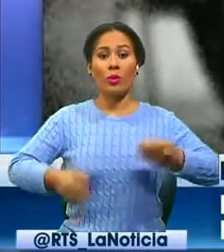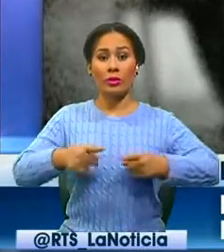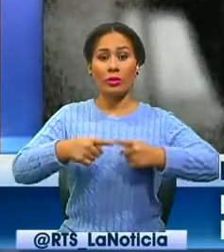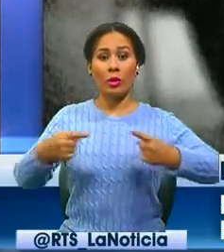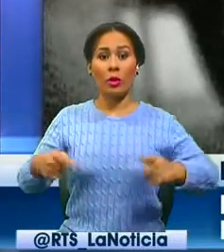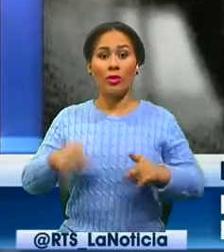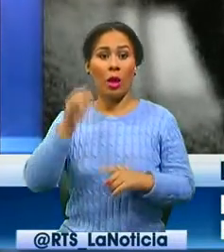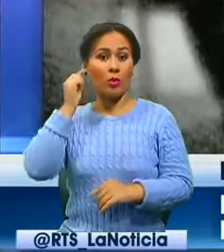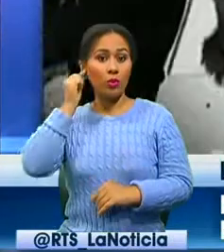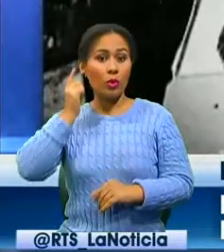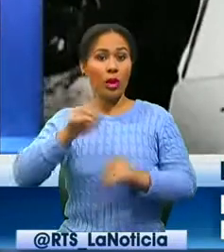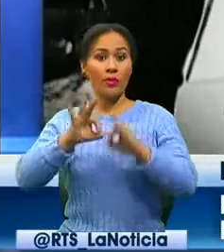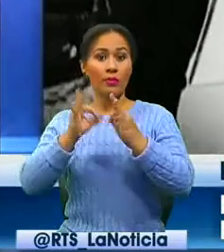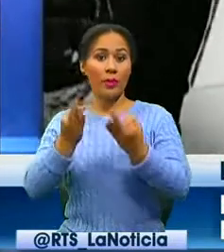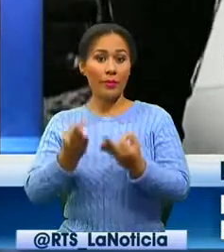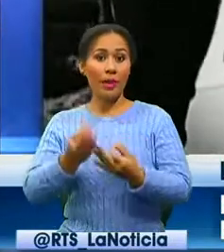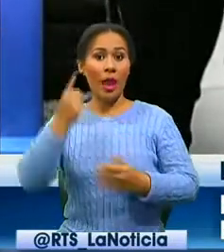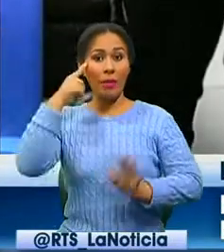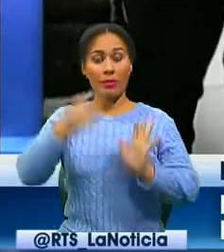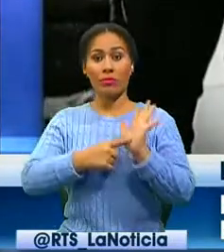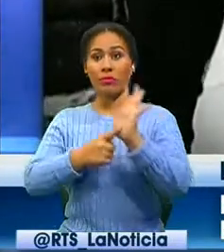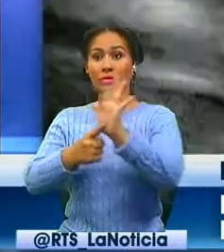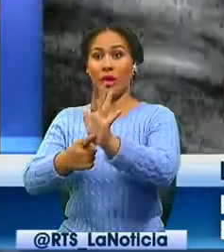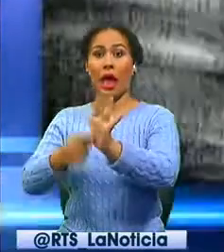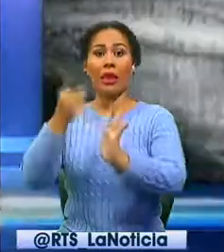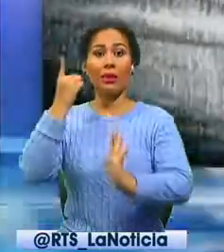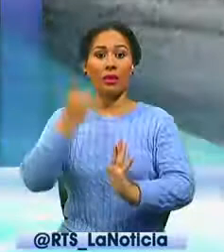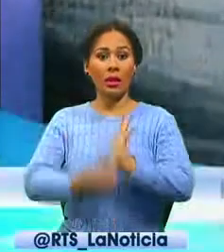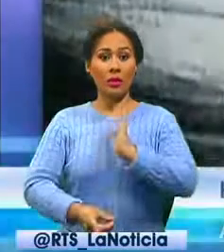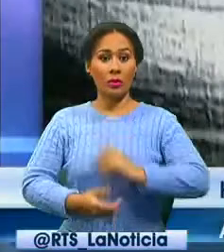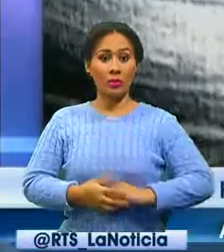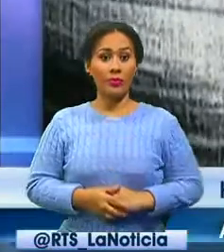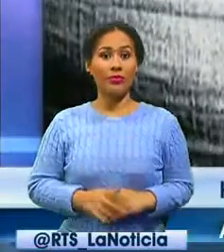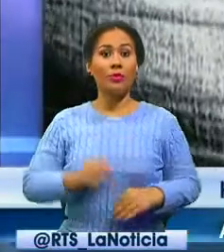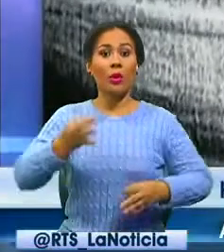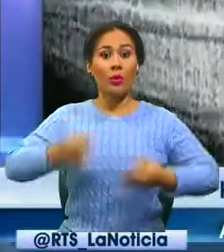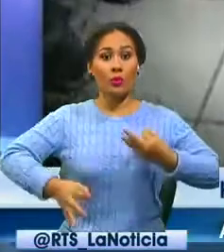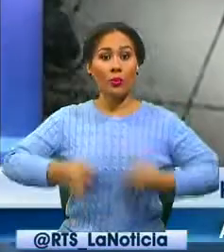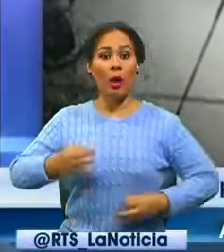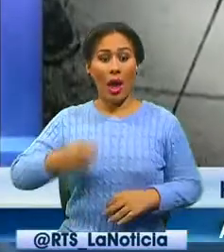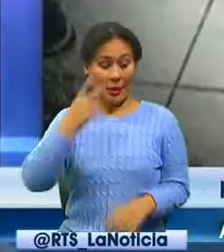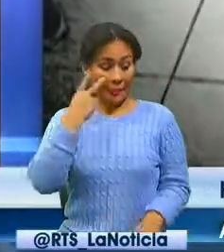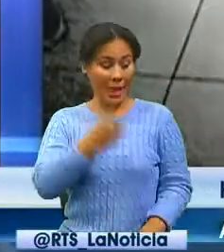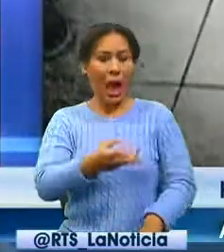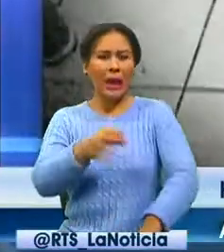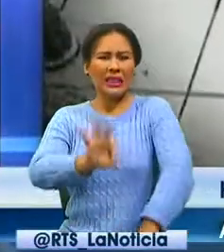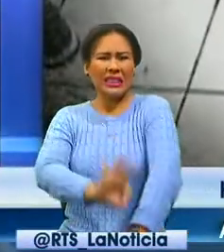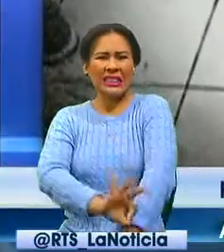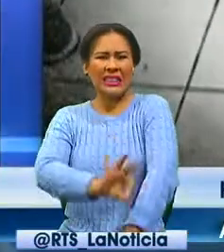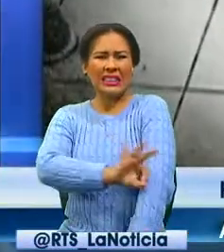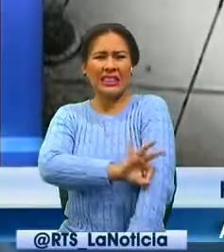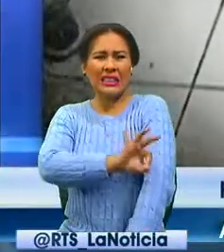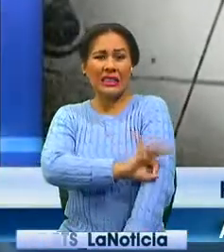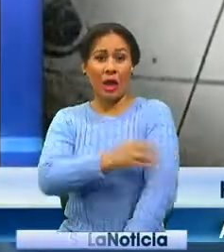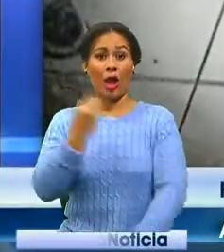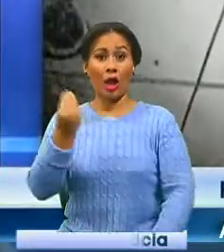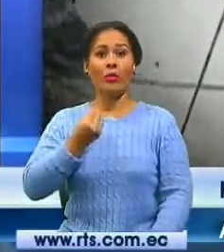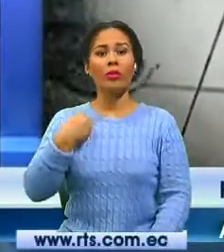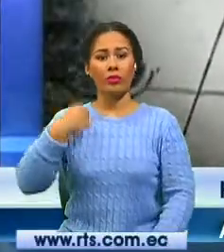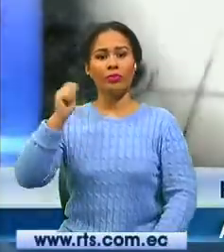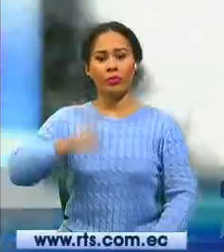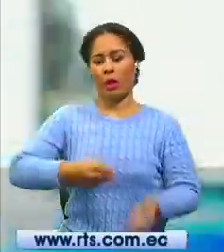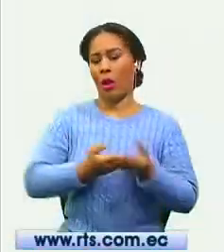familia para presentar la denuncia y para que el juez en el acto, viendo las heridas que tiene la joven, emita las